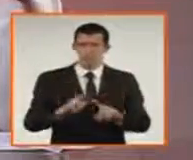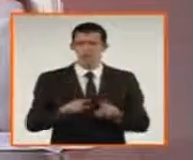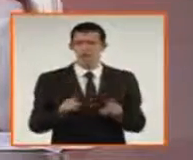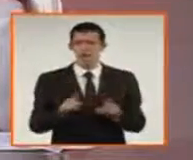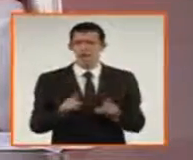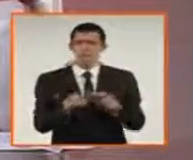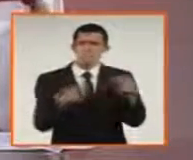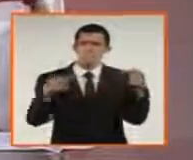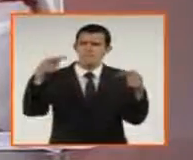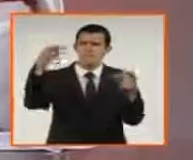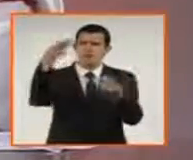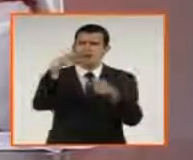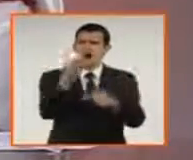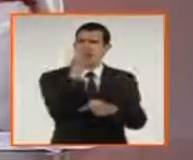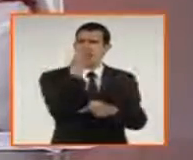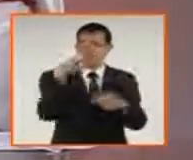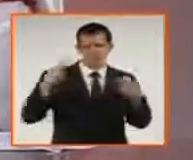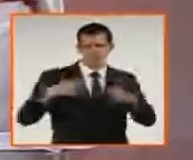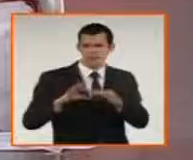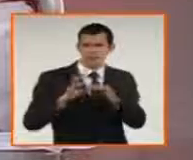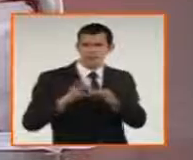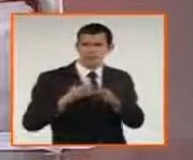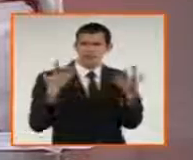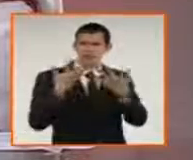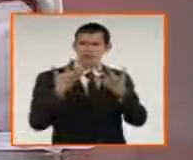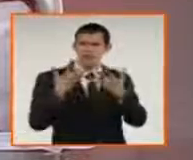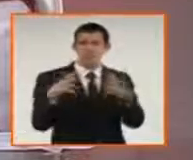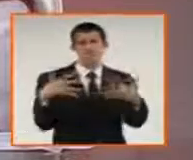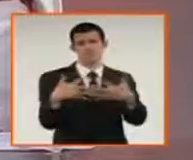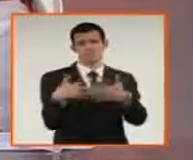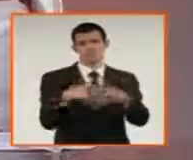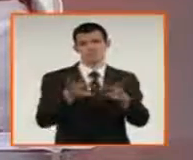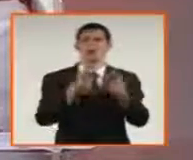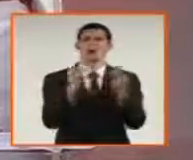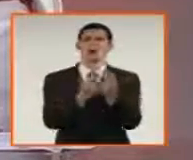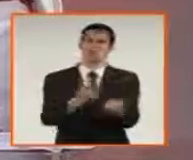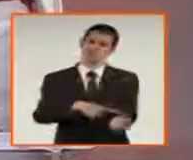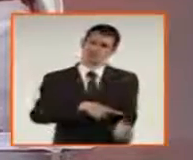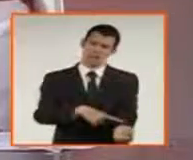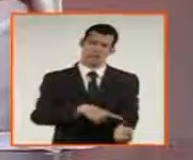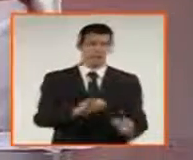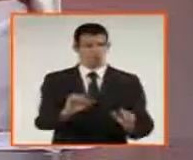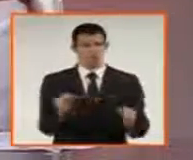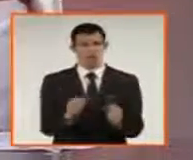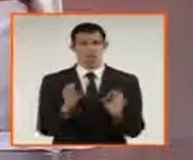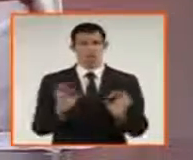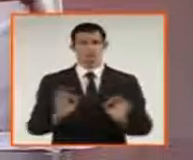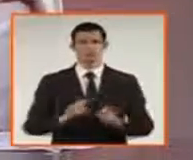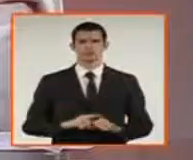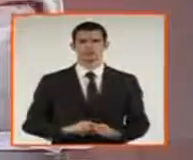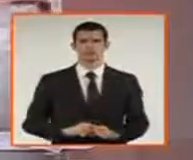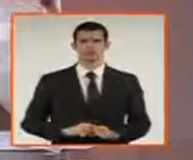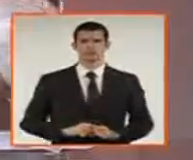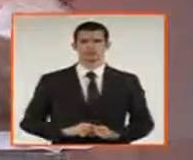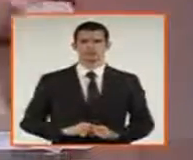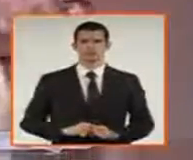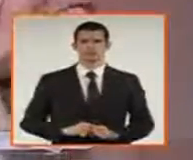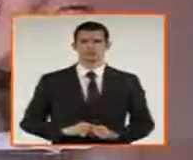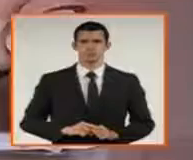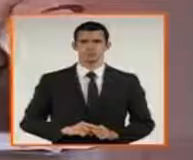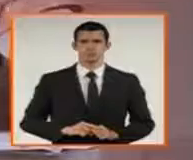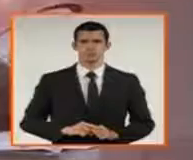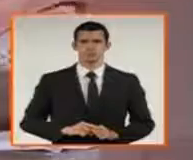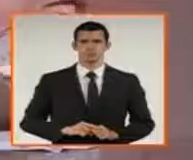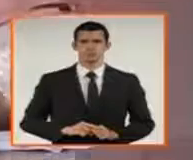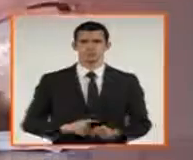porque déjame aclarar algo, el código vigente, las personas que están unidas no le concede derecho en ese momento, tienen que convertirlo